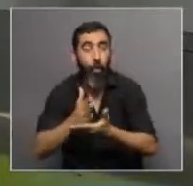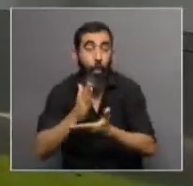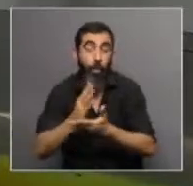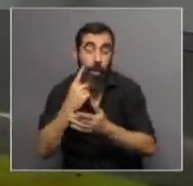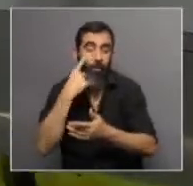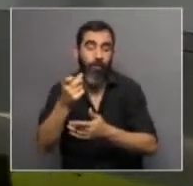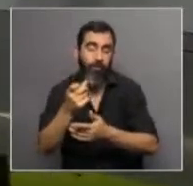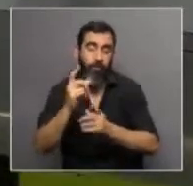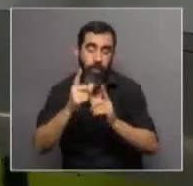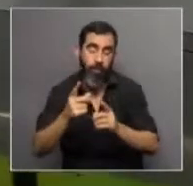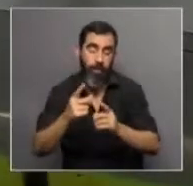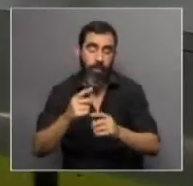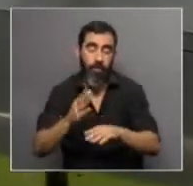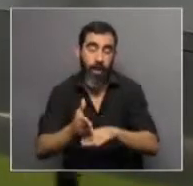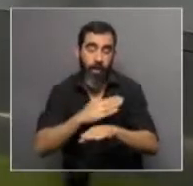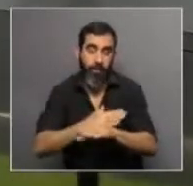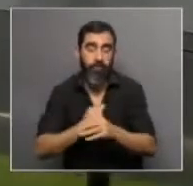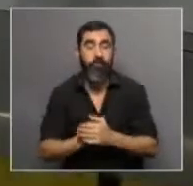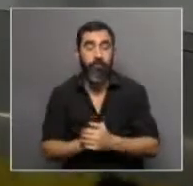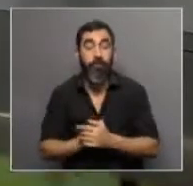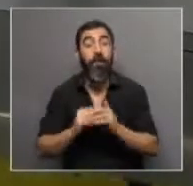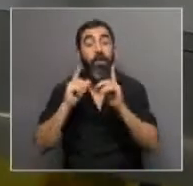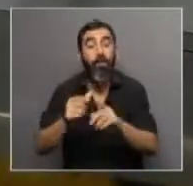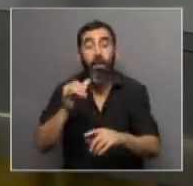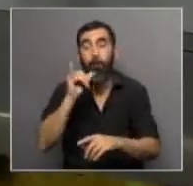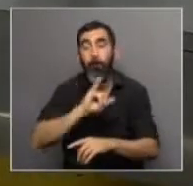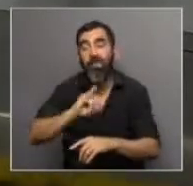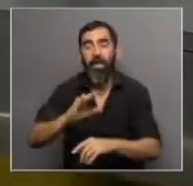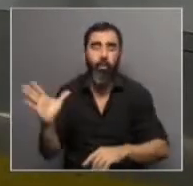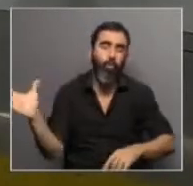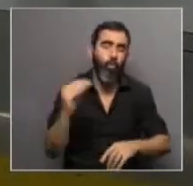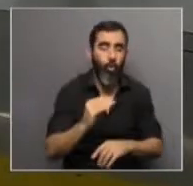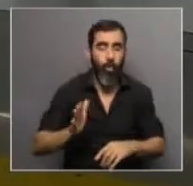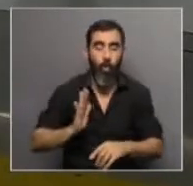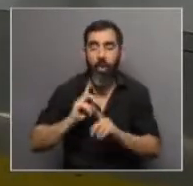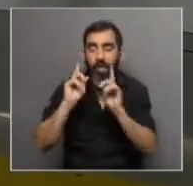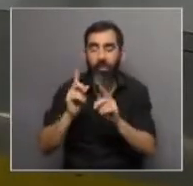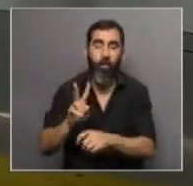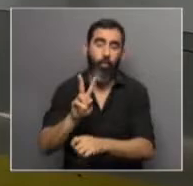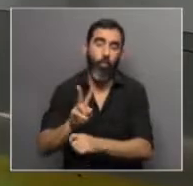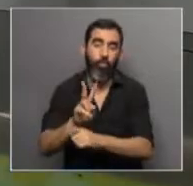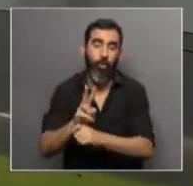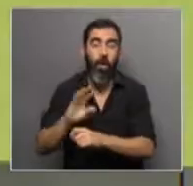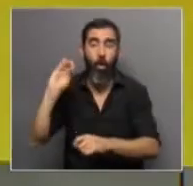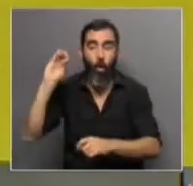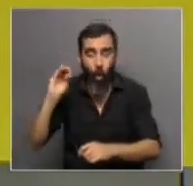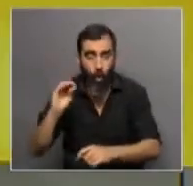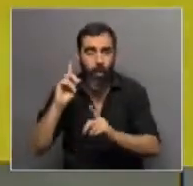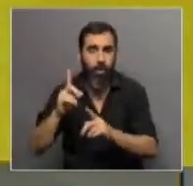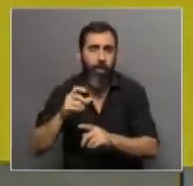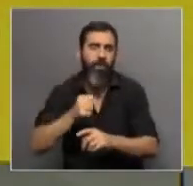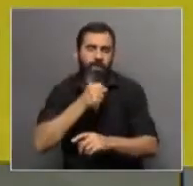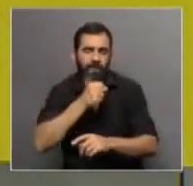la prevención y el diagnóstico temprano. Además, el mensaje es que todas las mujeres se controlen, desde las jóvenes hasta las